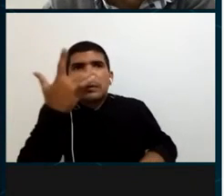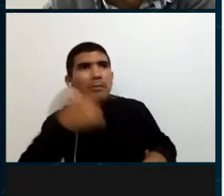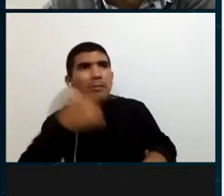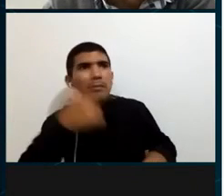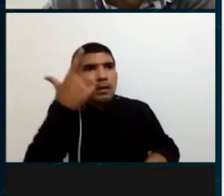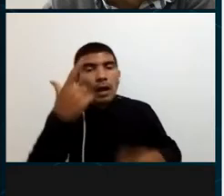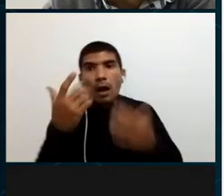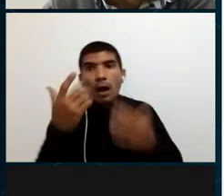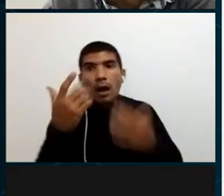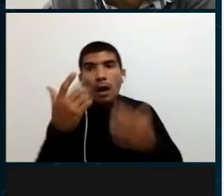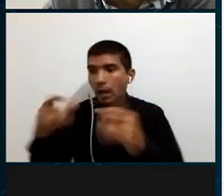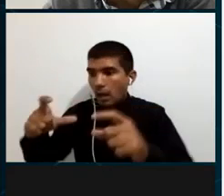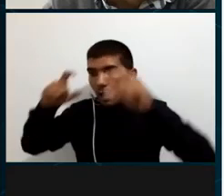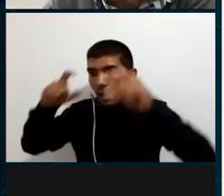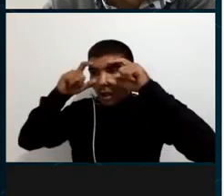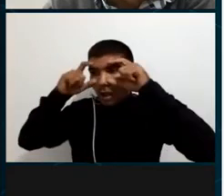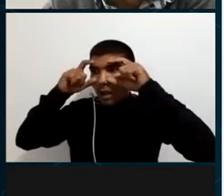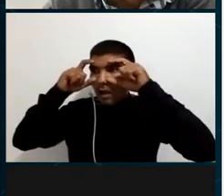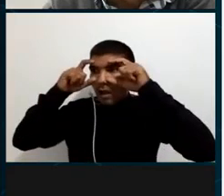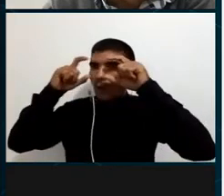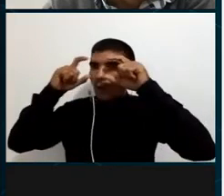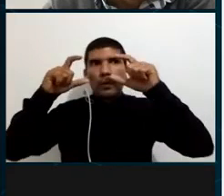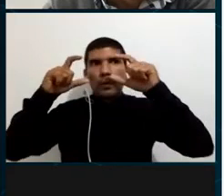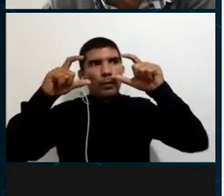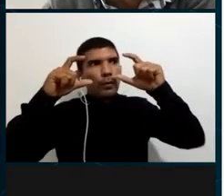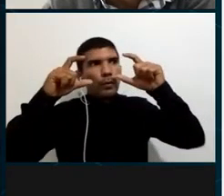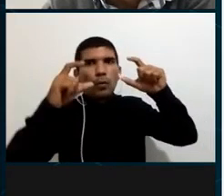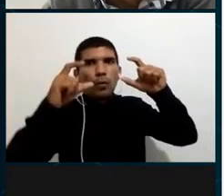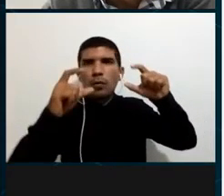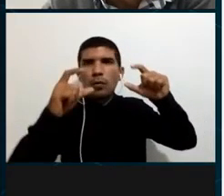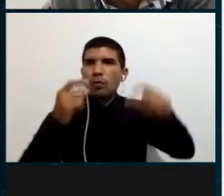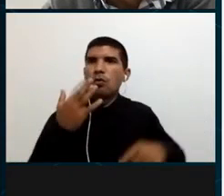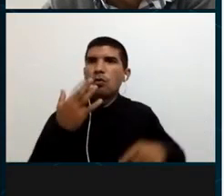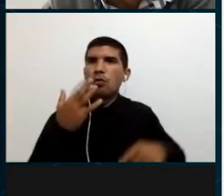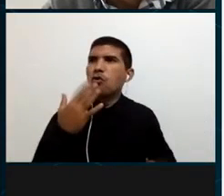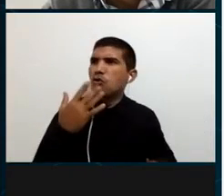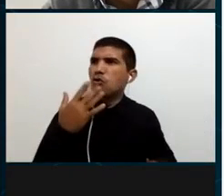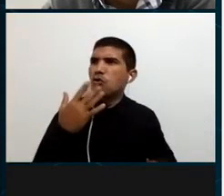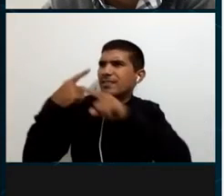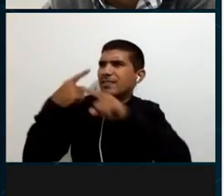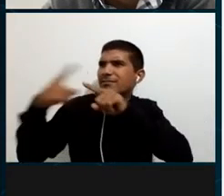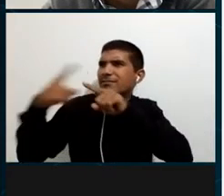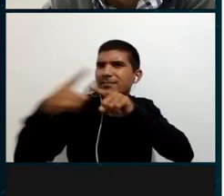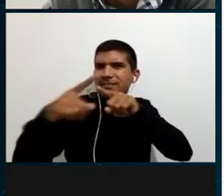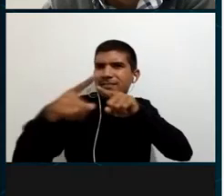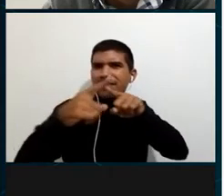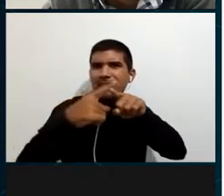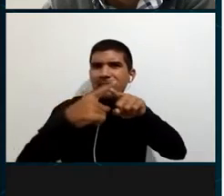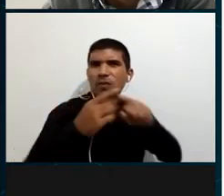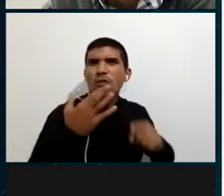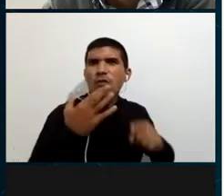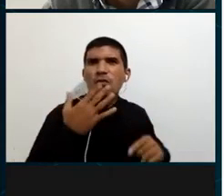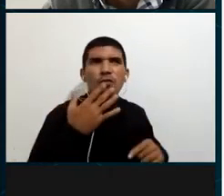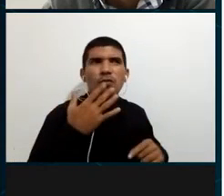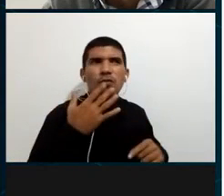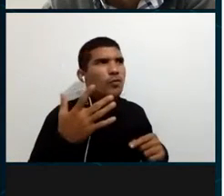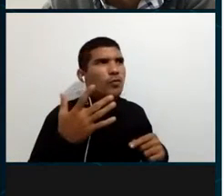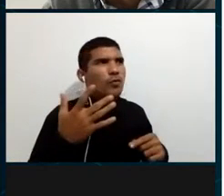Para mí, digamos que estamos hablando de la cuarta revolución